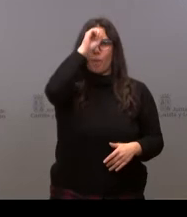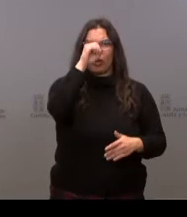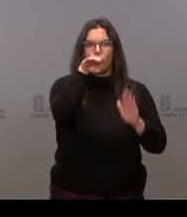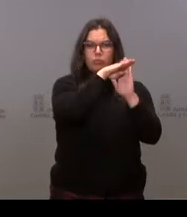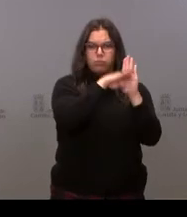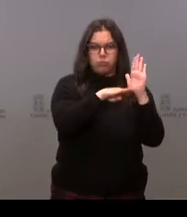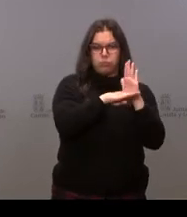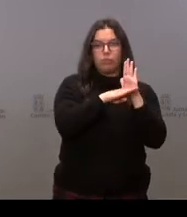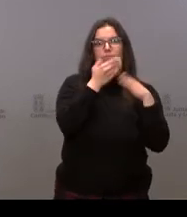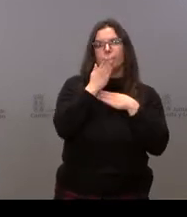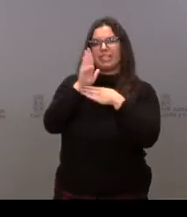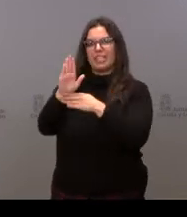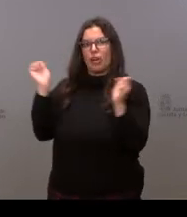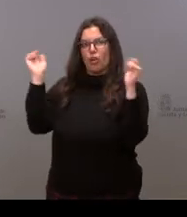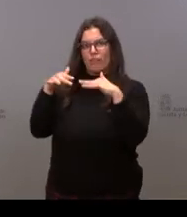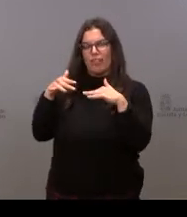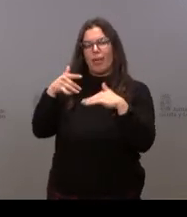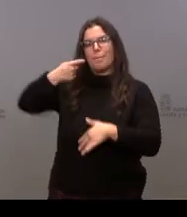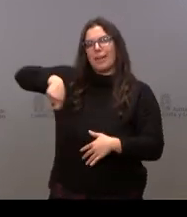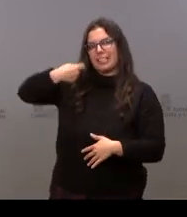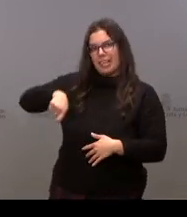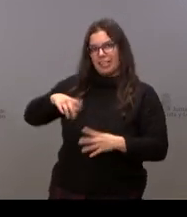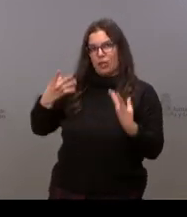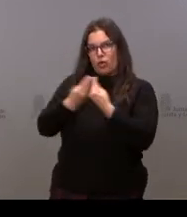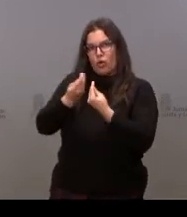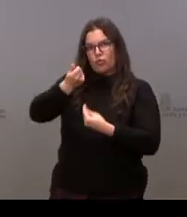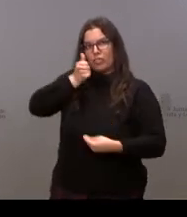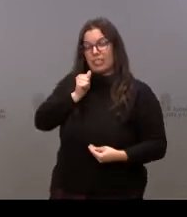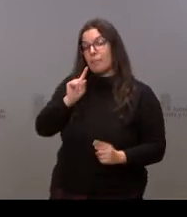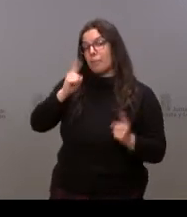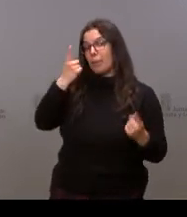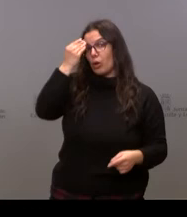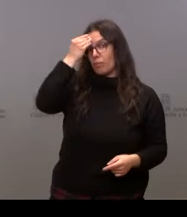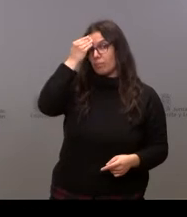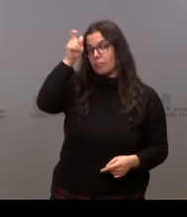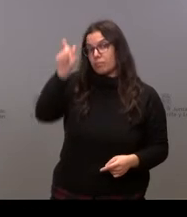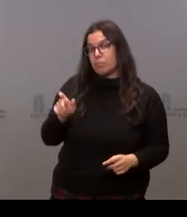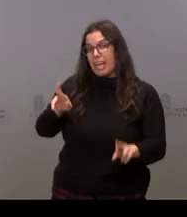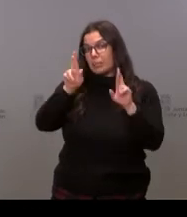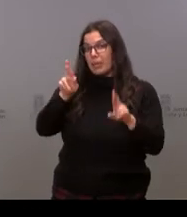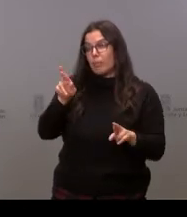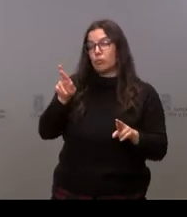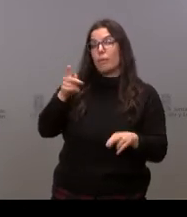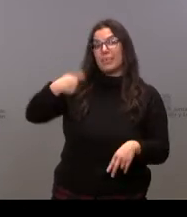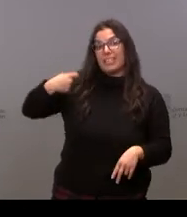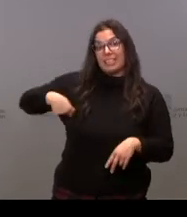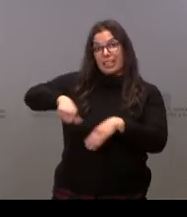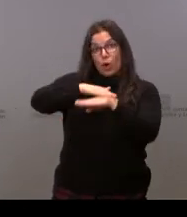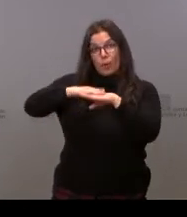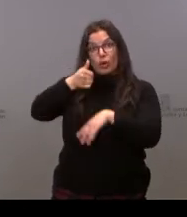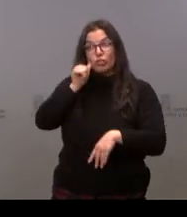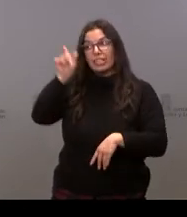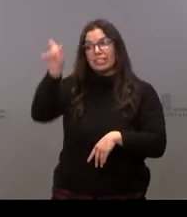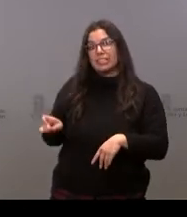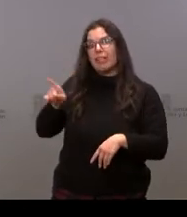presidentes en primer lugar esperamos que el presidente sánchez ejerza la responsabilidad que le corresponde queremos que el